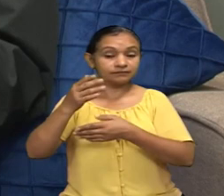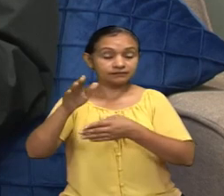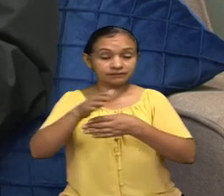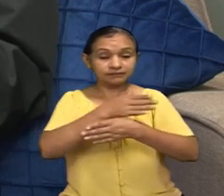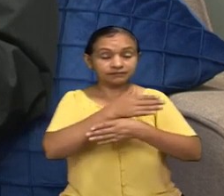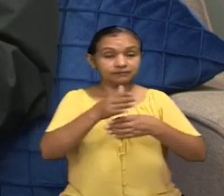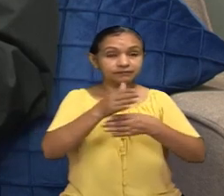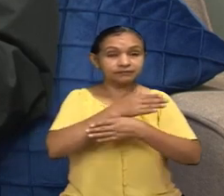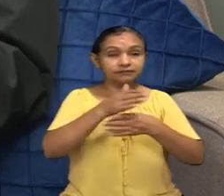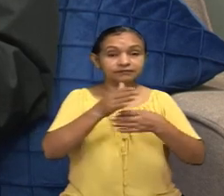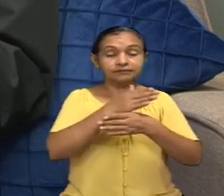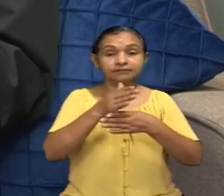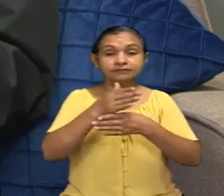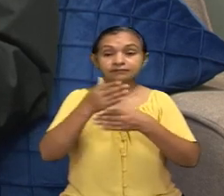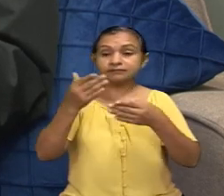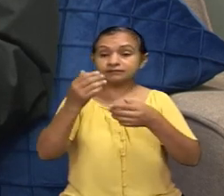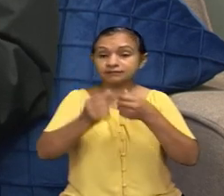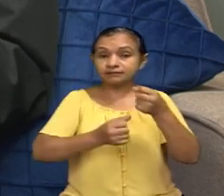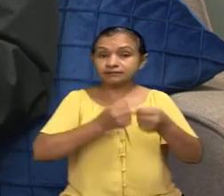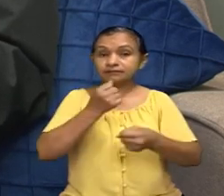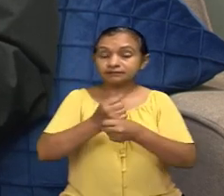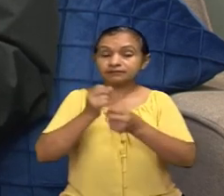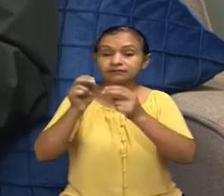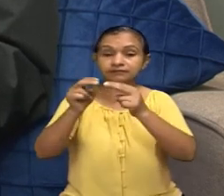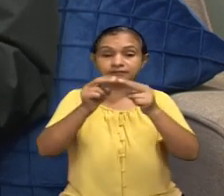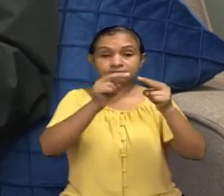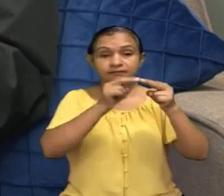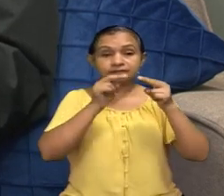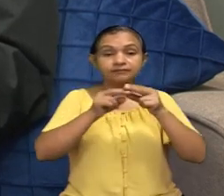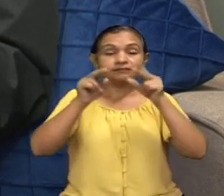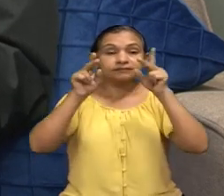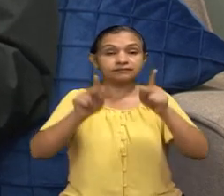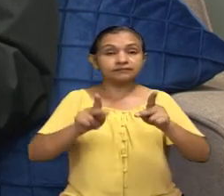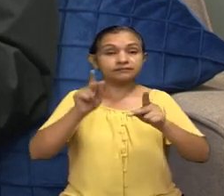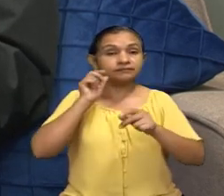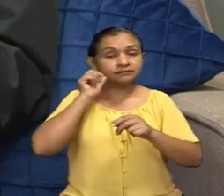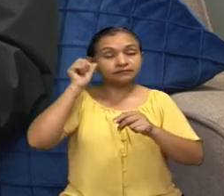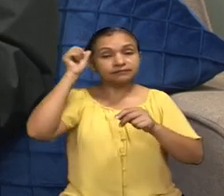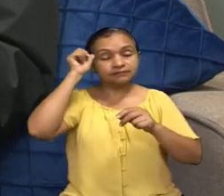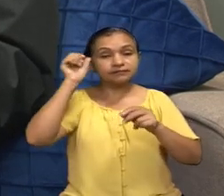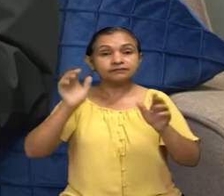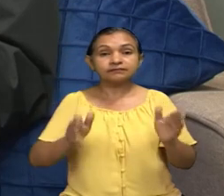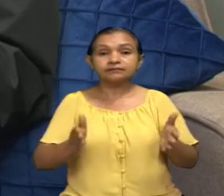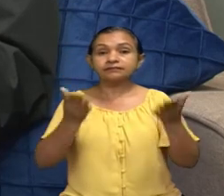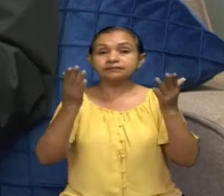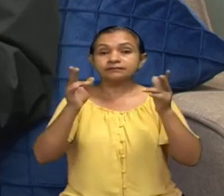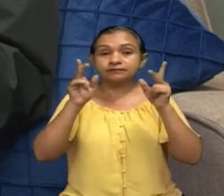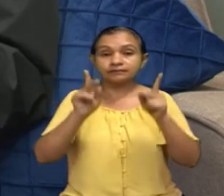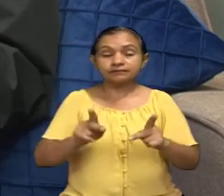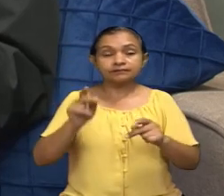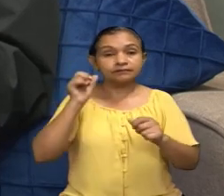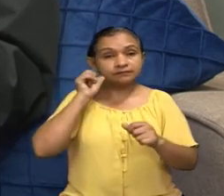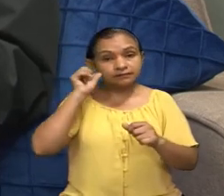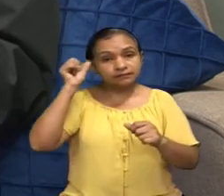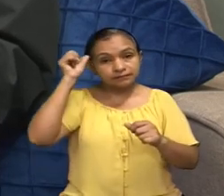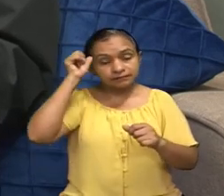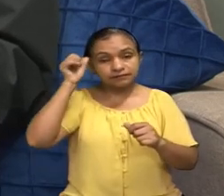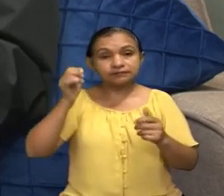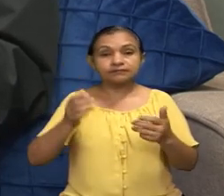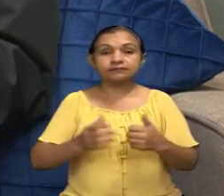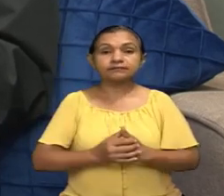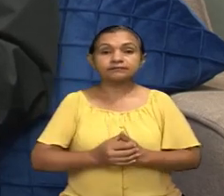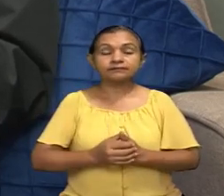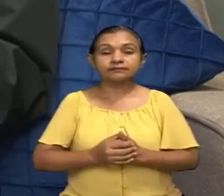e intergeneracionales, y de vivir en armonía con las personas adultas mayores. Sí, las personas adultas mayores